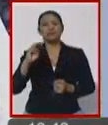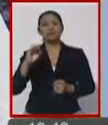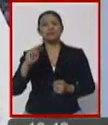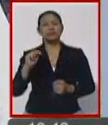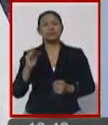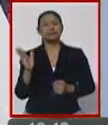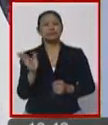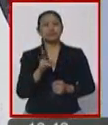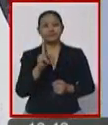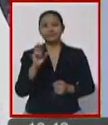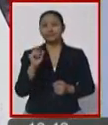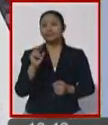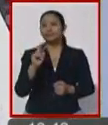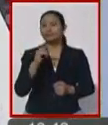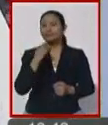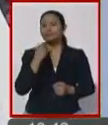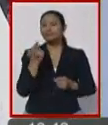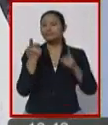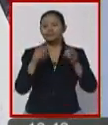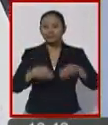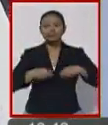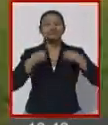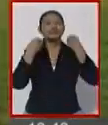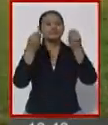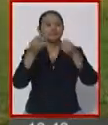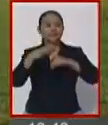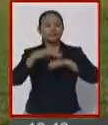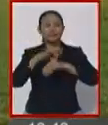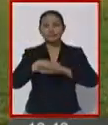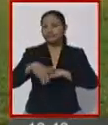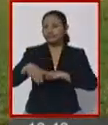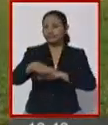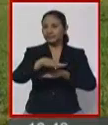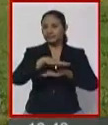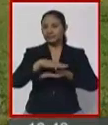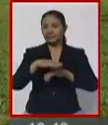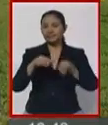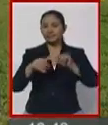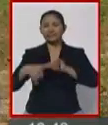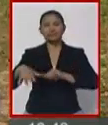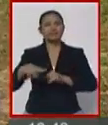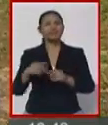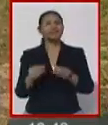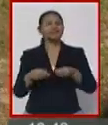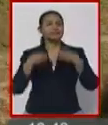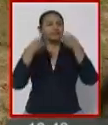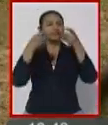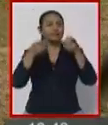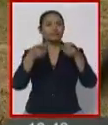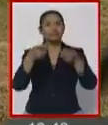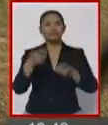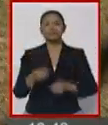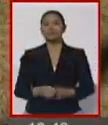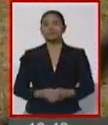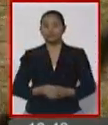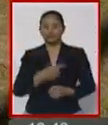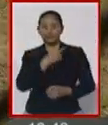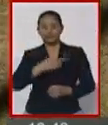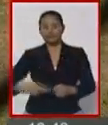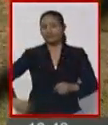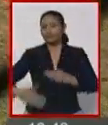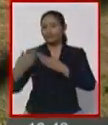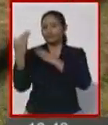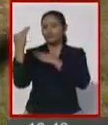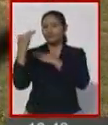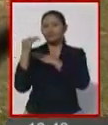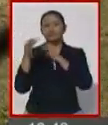Gutiérrez, él cuando dona los terrenos a Real Santa Cruz, les pone los candados